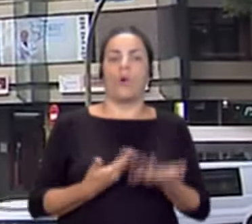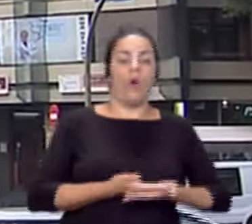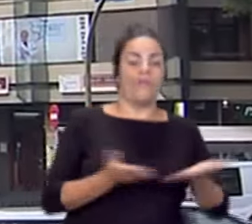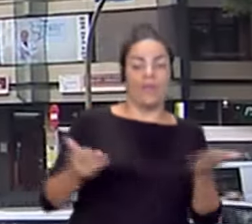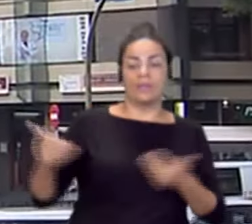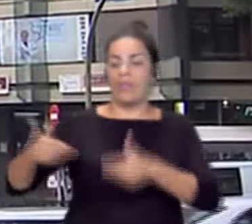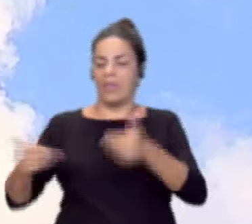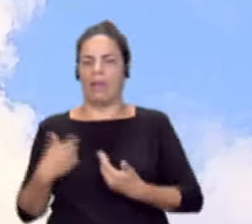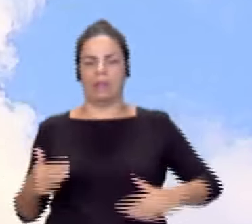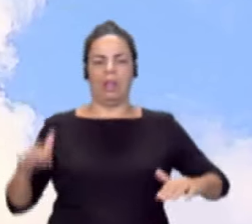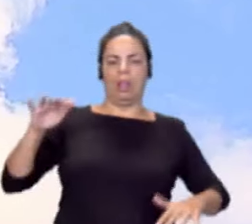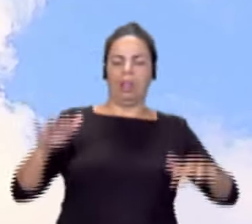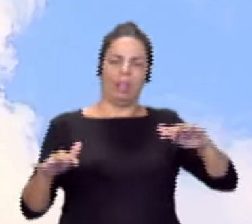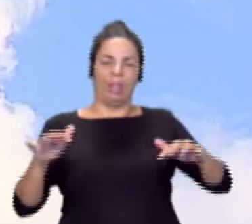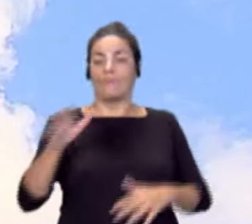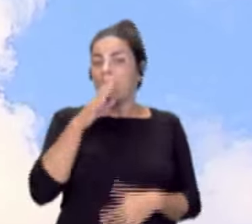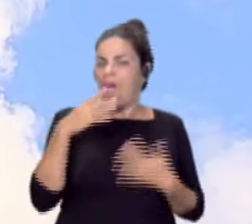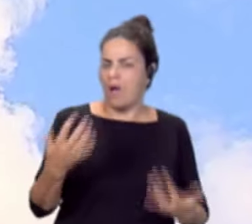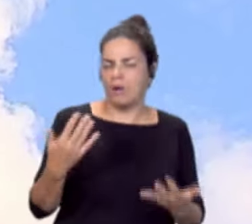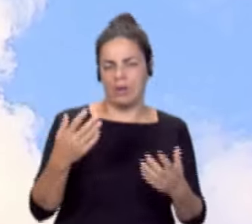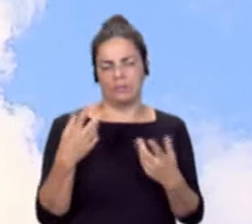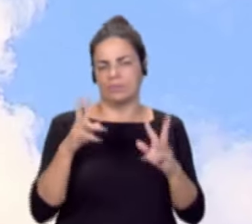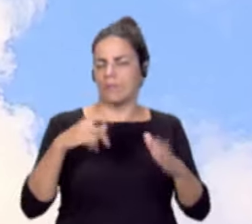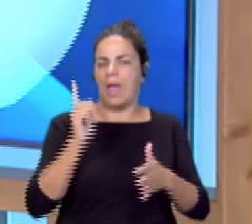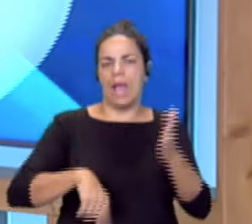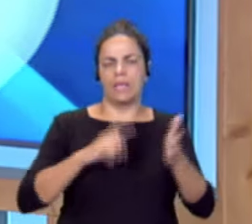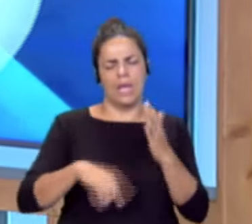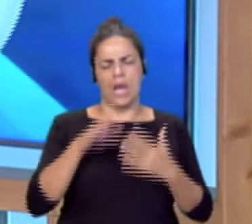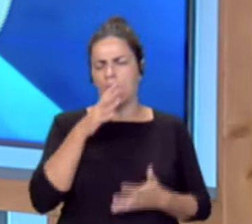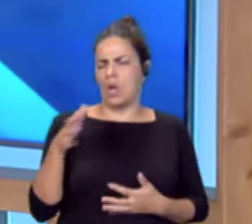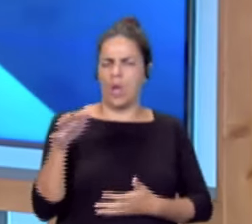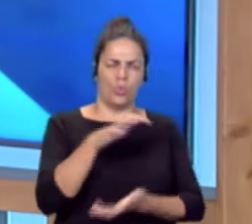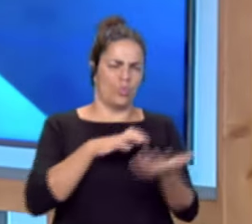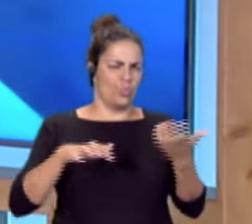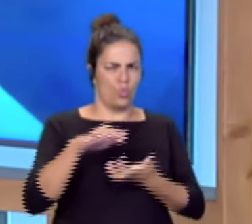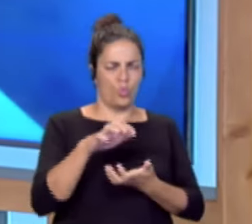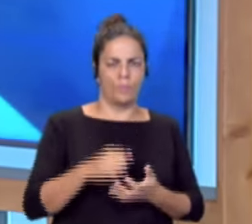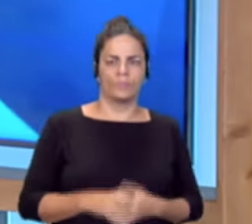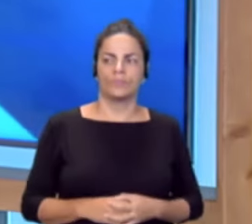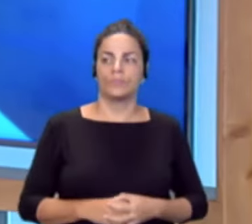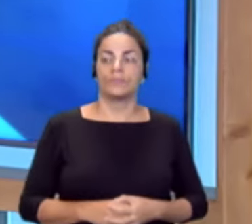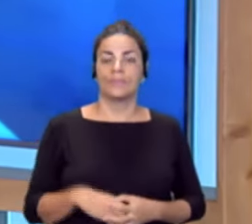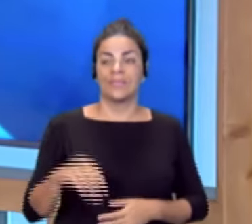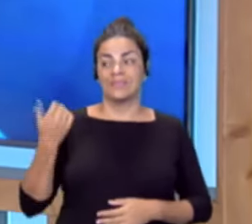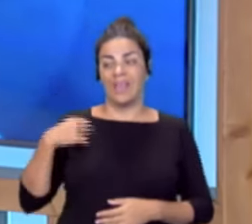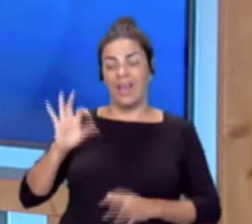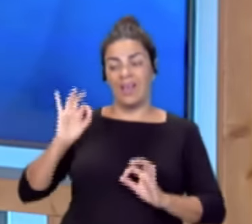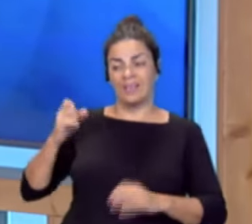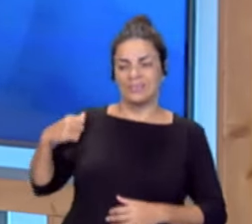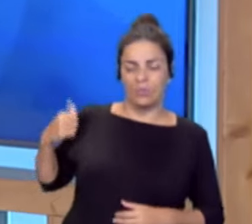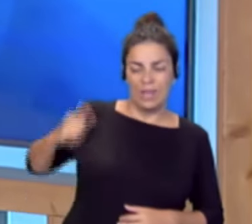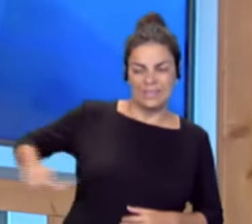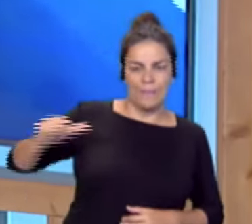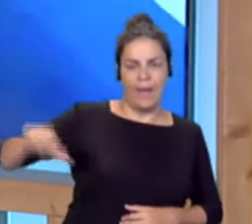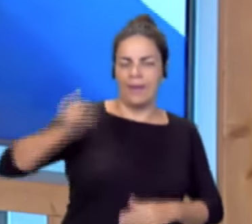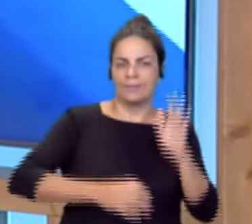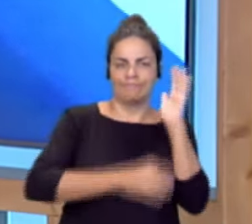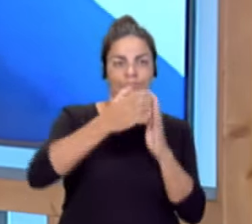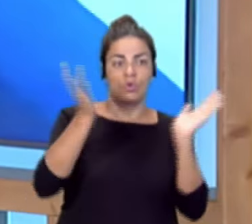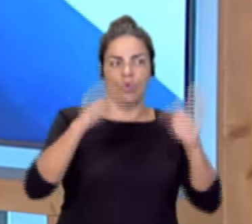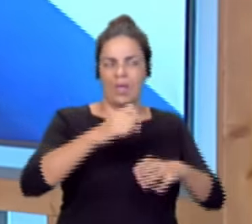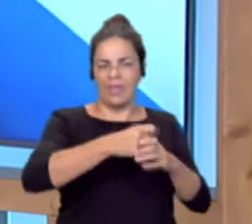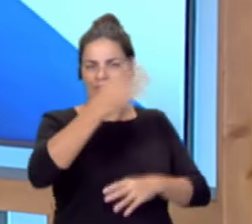demanda en el tensionado mercado del alquiler. Llevan semanas sin ascensor en el edificio y eso está complicando el día a